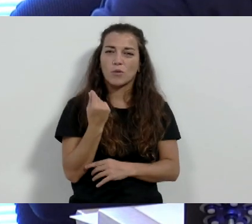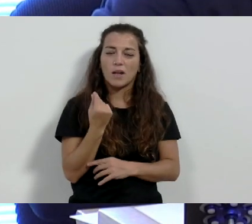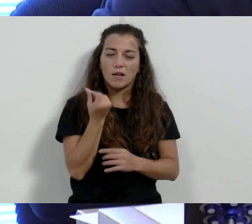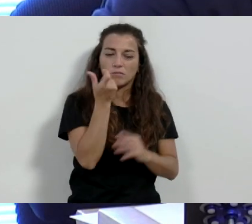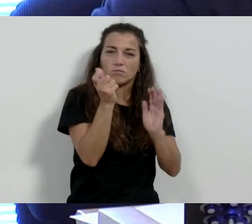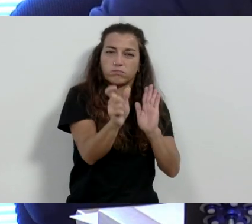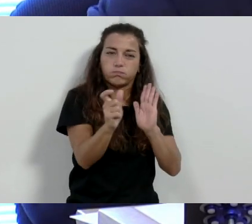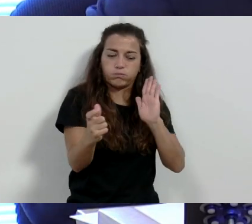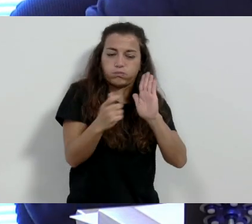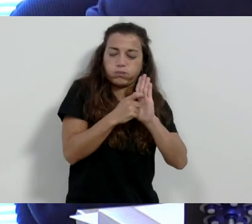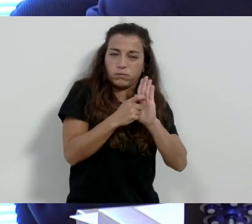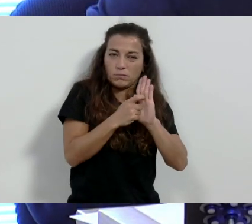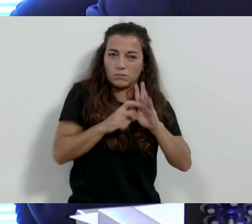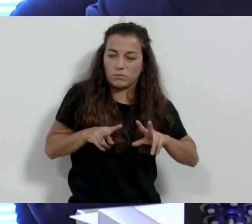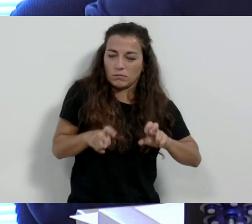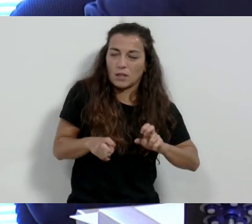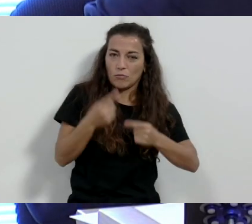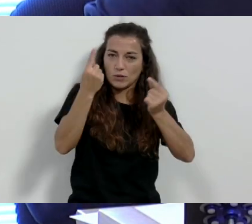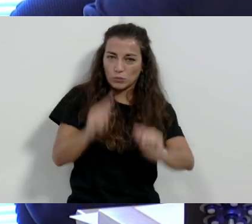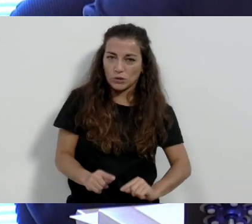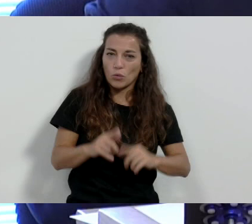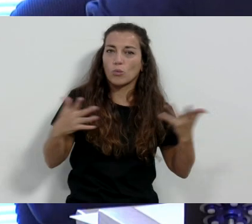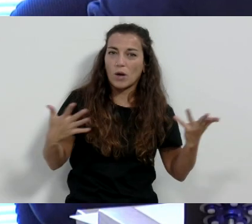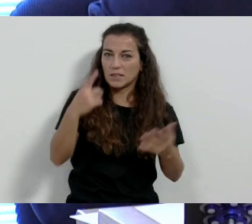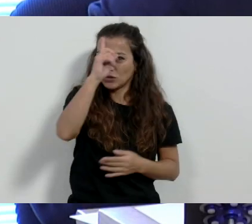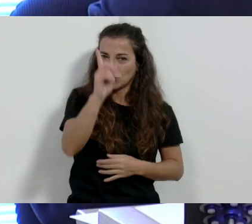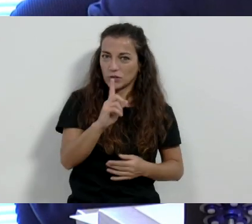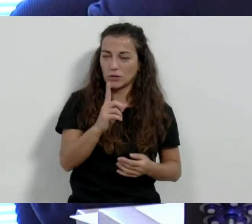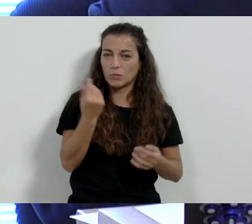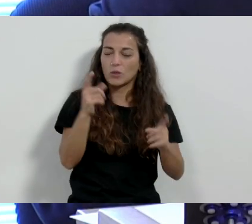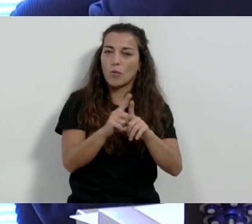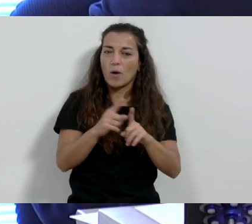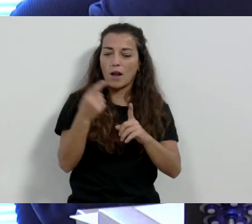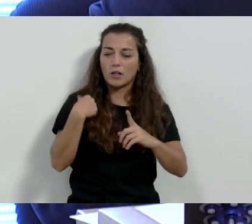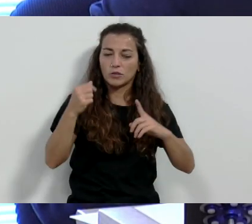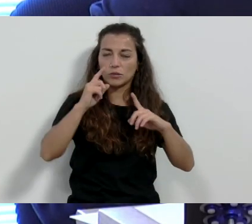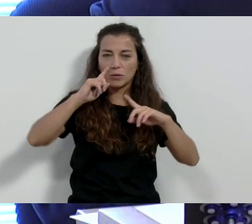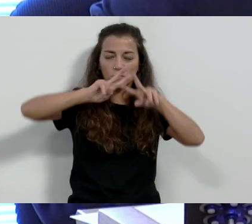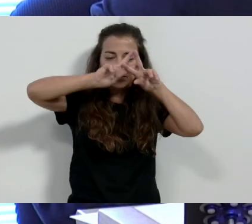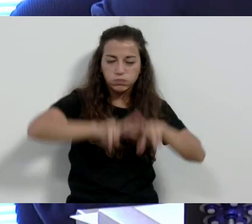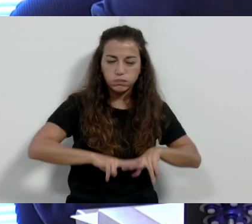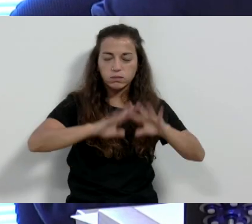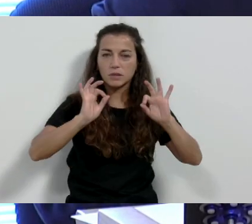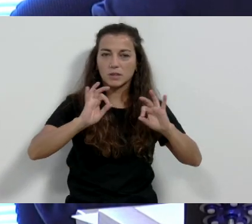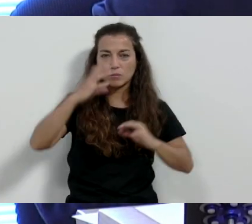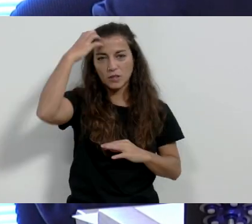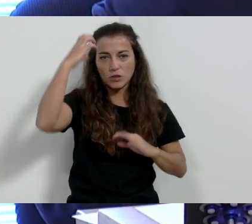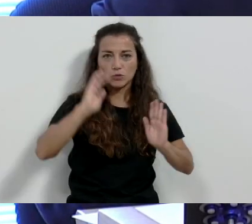presupuesto. No me lo ha dicho. Es que yo, por más que miro el presupuesto del Patronato de Deportes, esa partida no la encuentro.